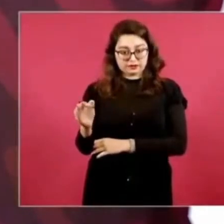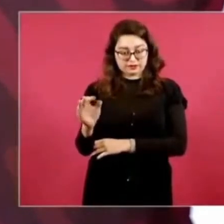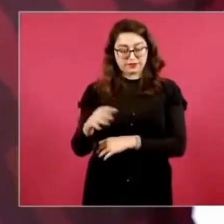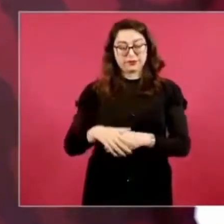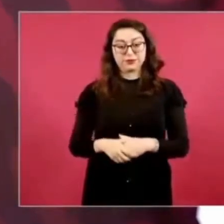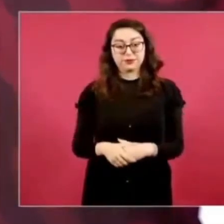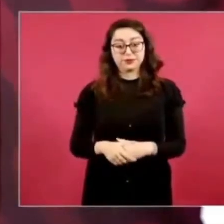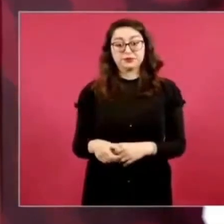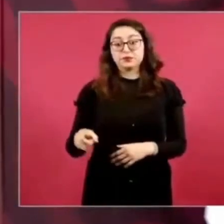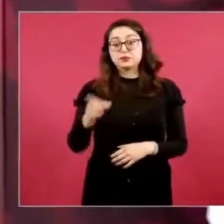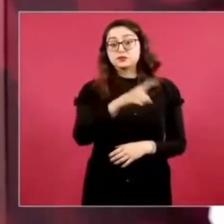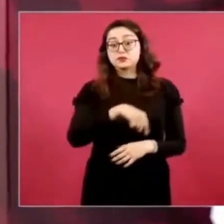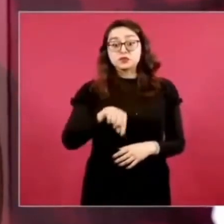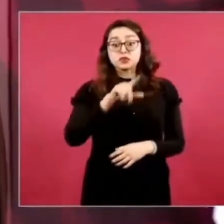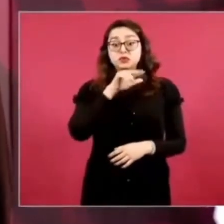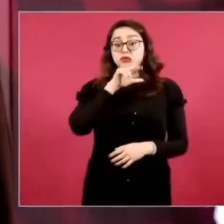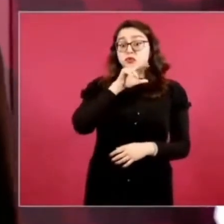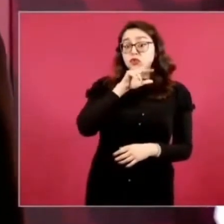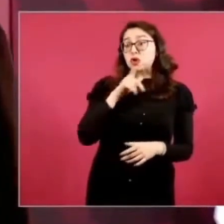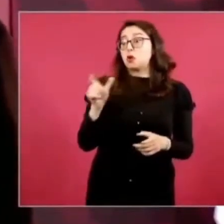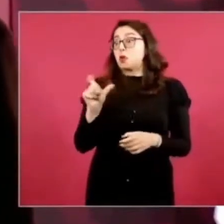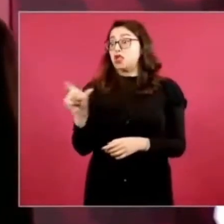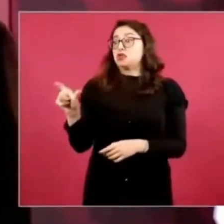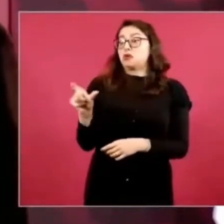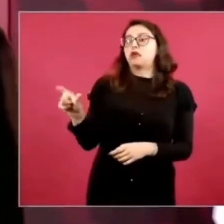que estaban muy desesperados.